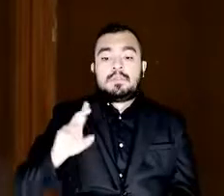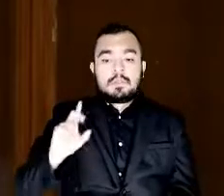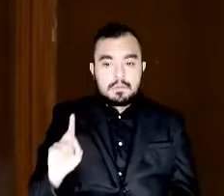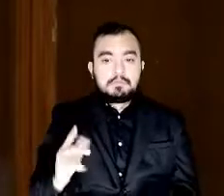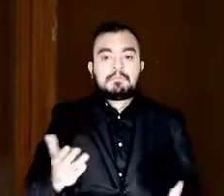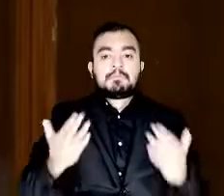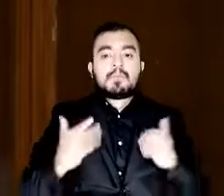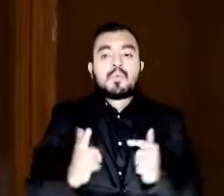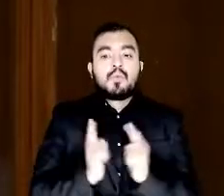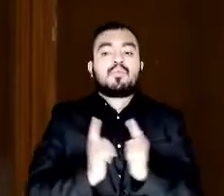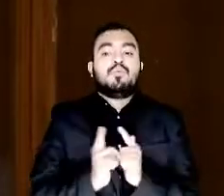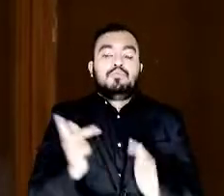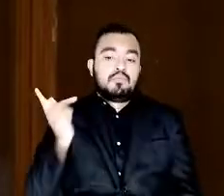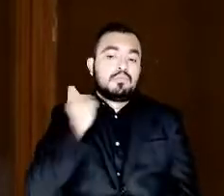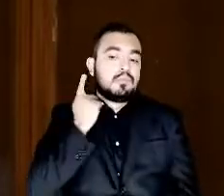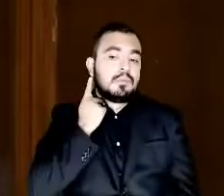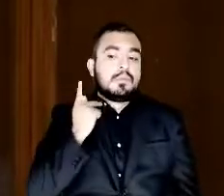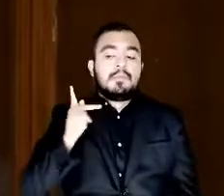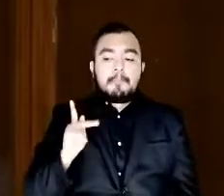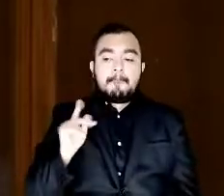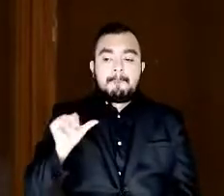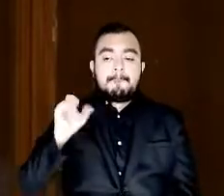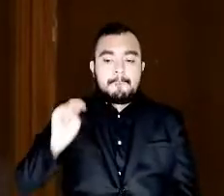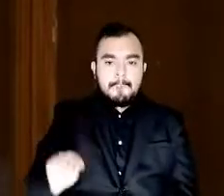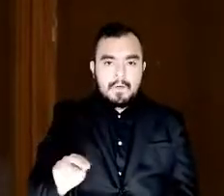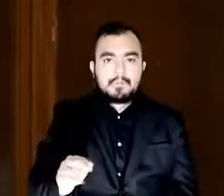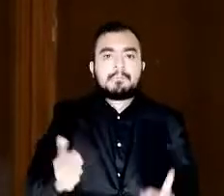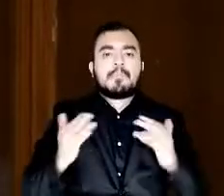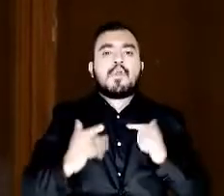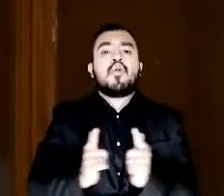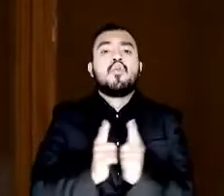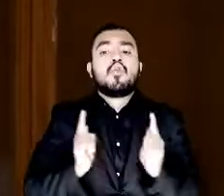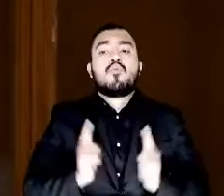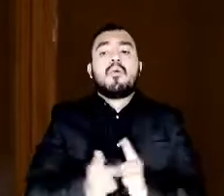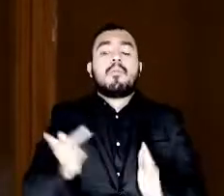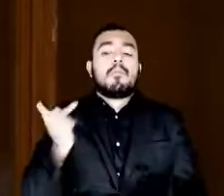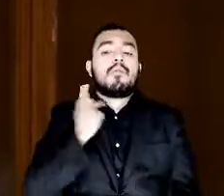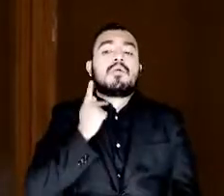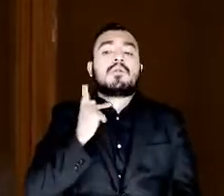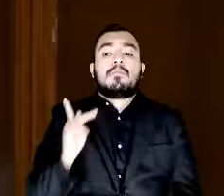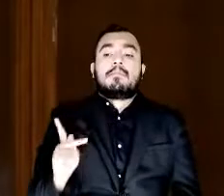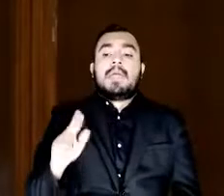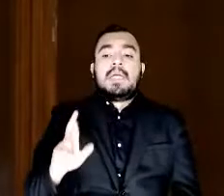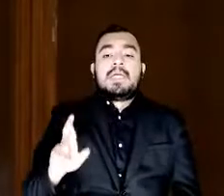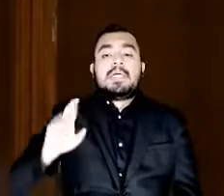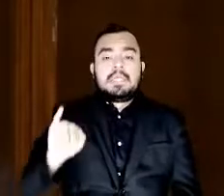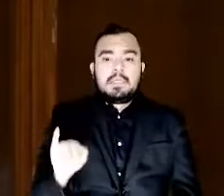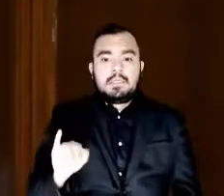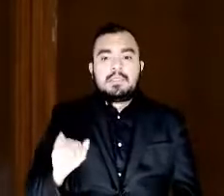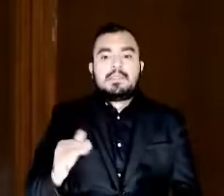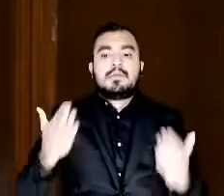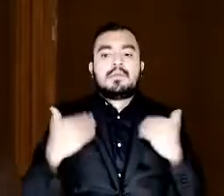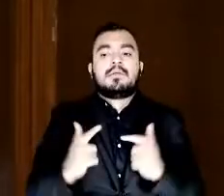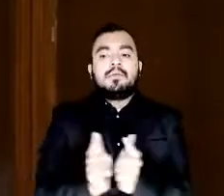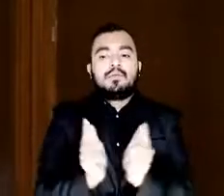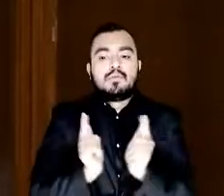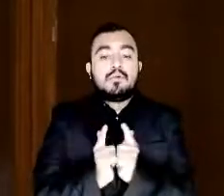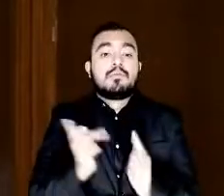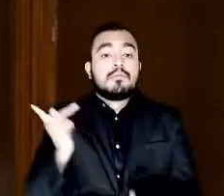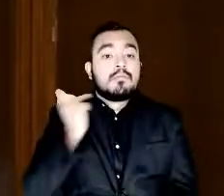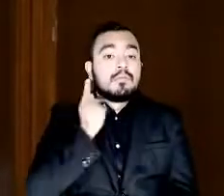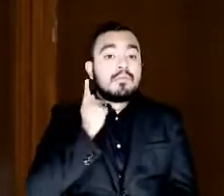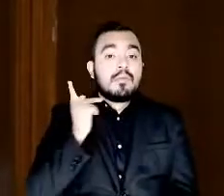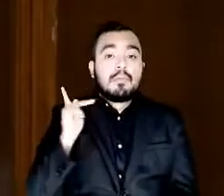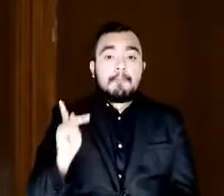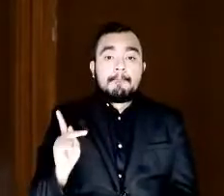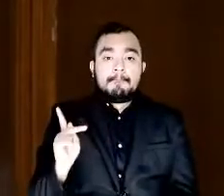grupo parlamentario del partido Acción Nacional grupo parlamentario del partido revolucionario institucional grupo parlamentario del